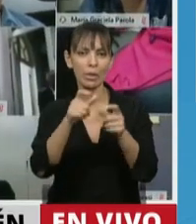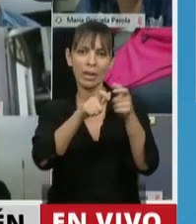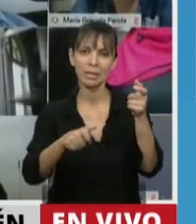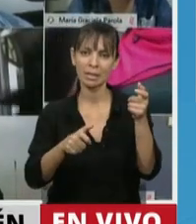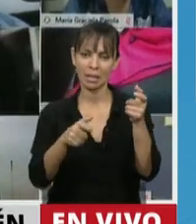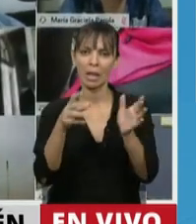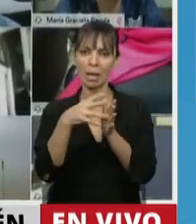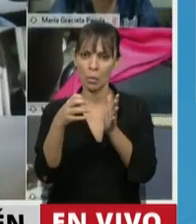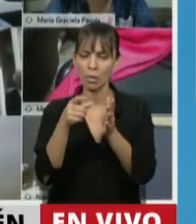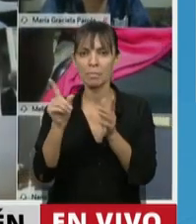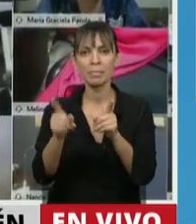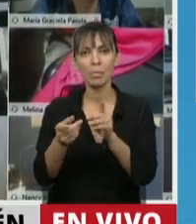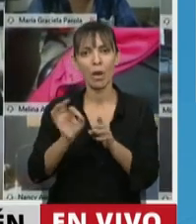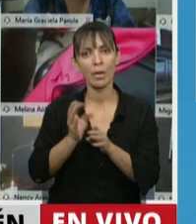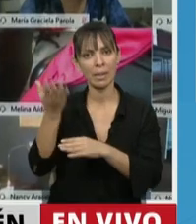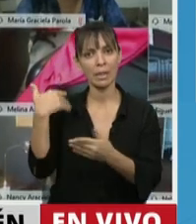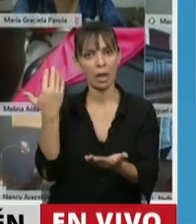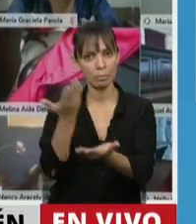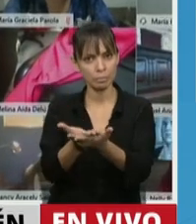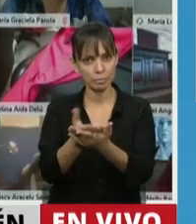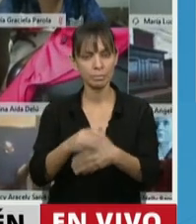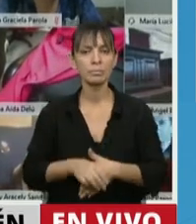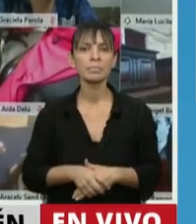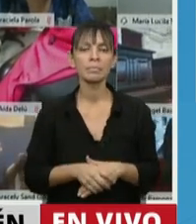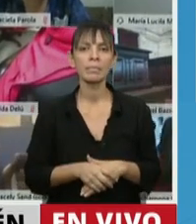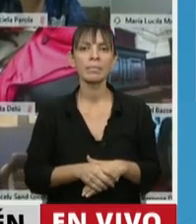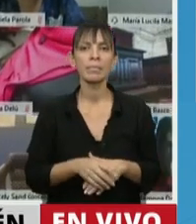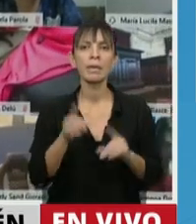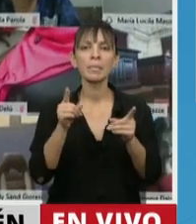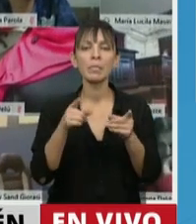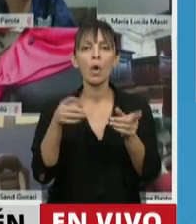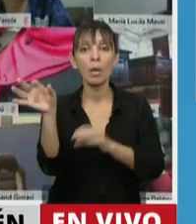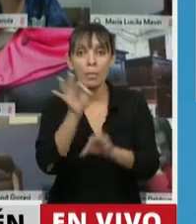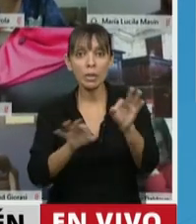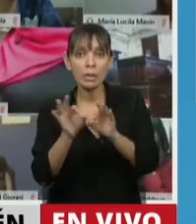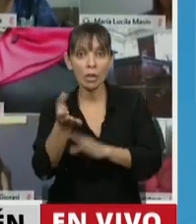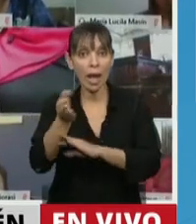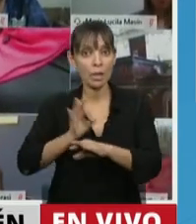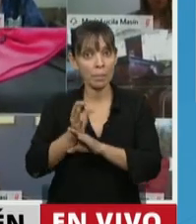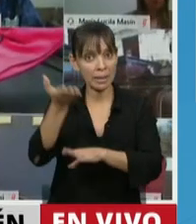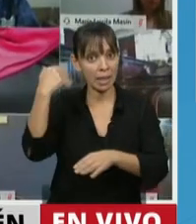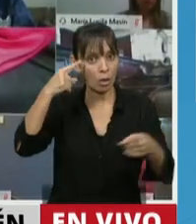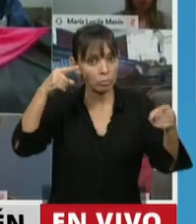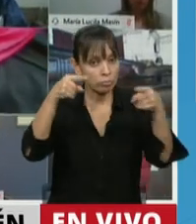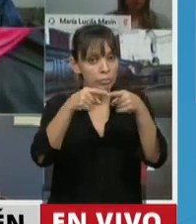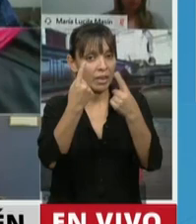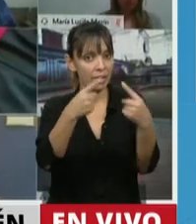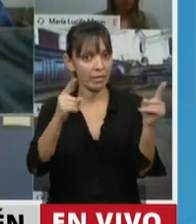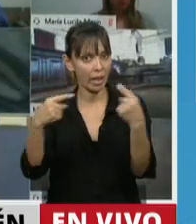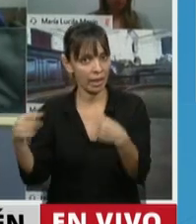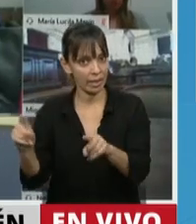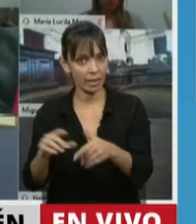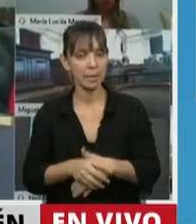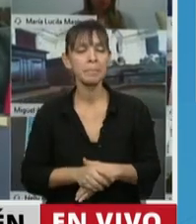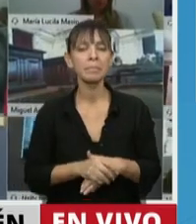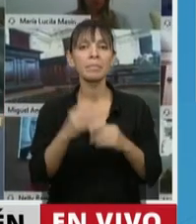presentado el año pasado, que claramente tenía otro espíritu, que era autorizar la autorización de recetas